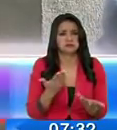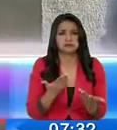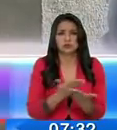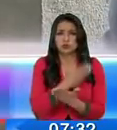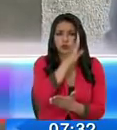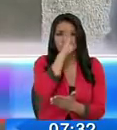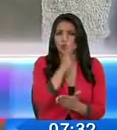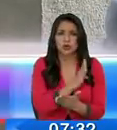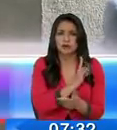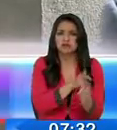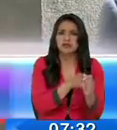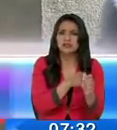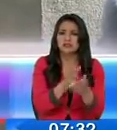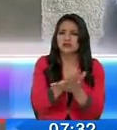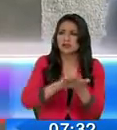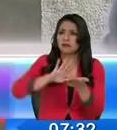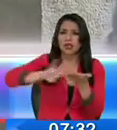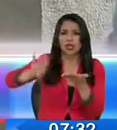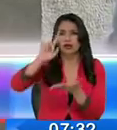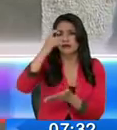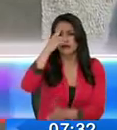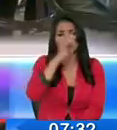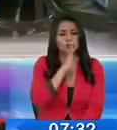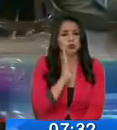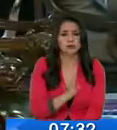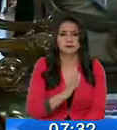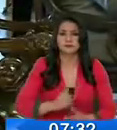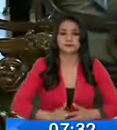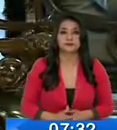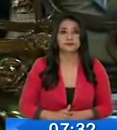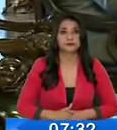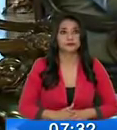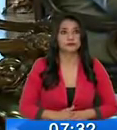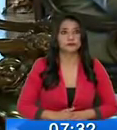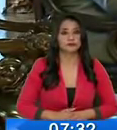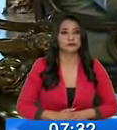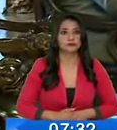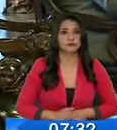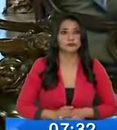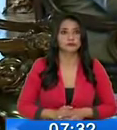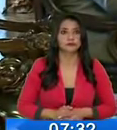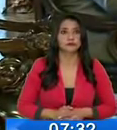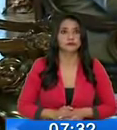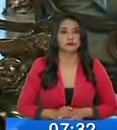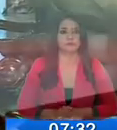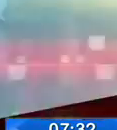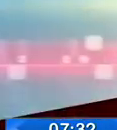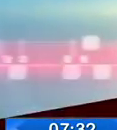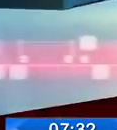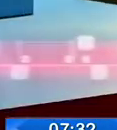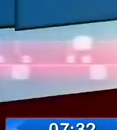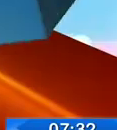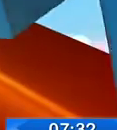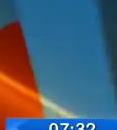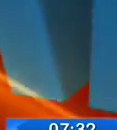sea de desestabilización para el Estado ecuatoriano. Informó Héctor Romero.